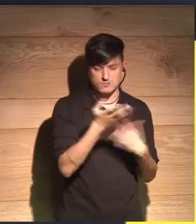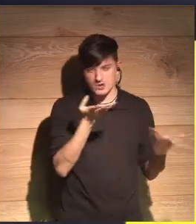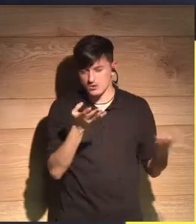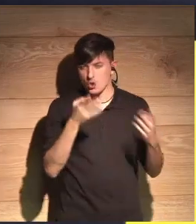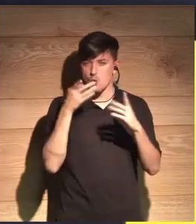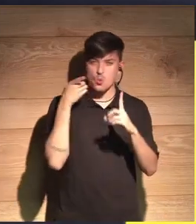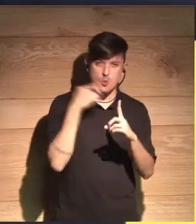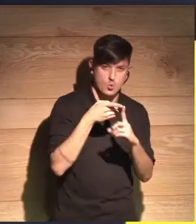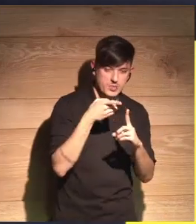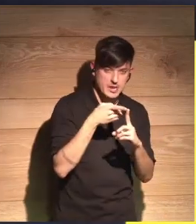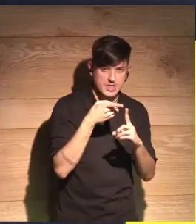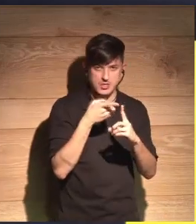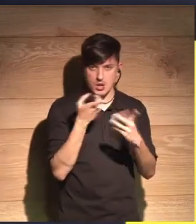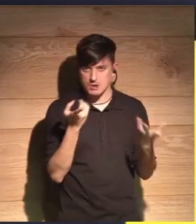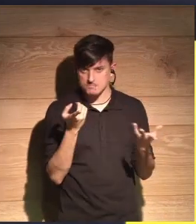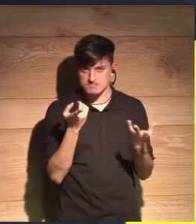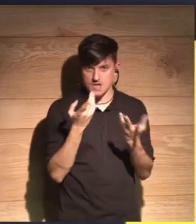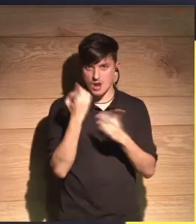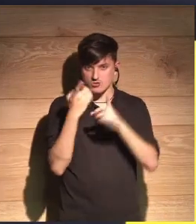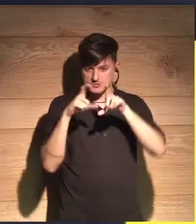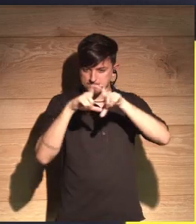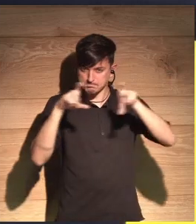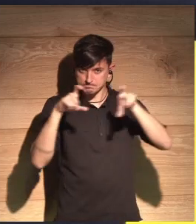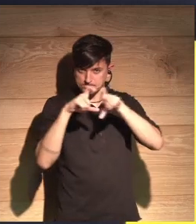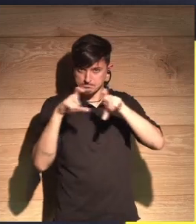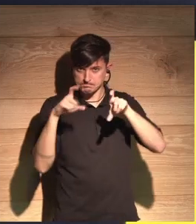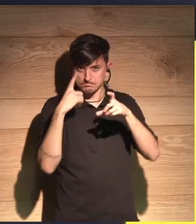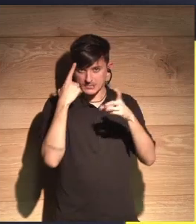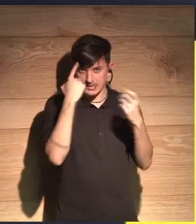ciertas entidades financieras